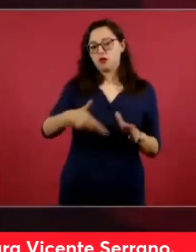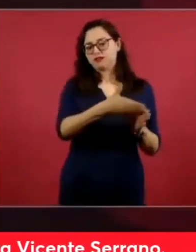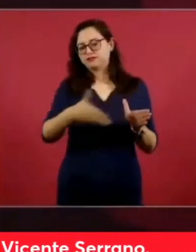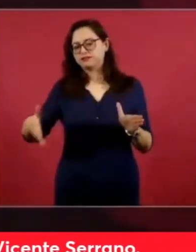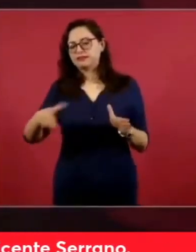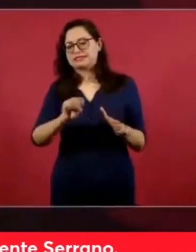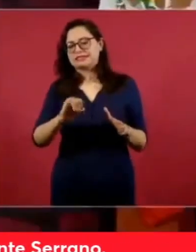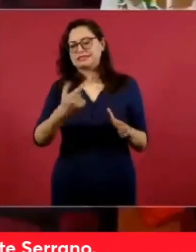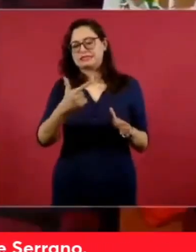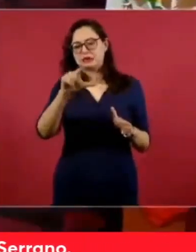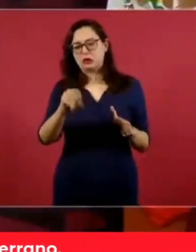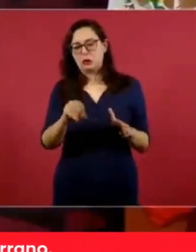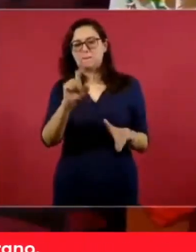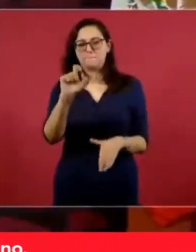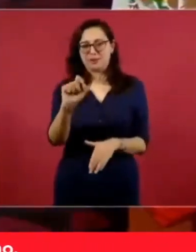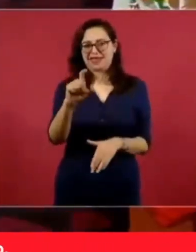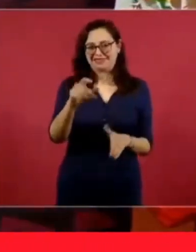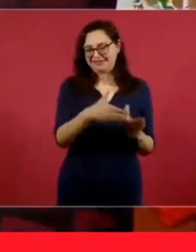al pueblo,